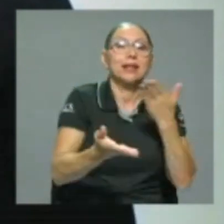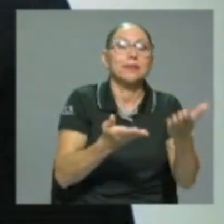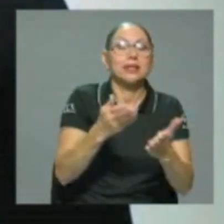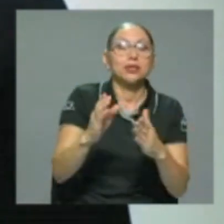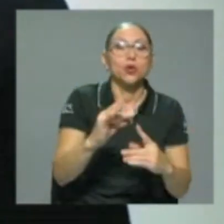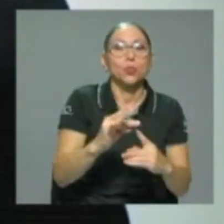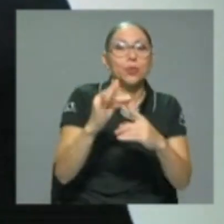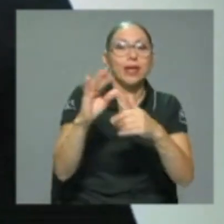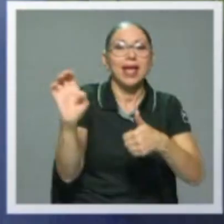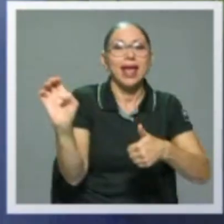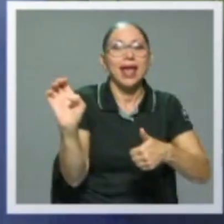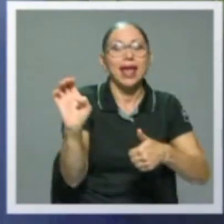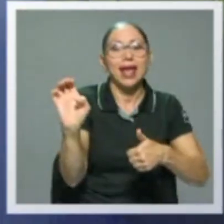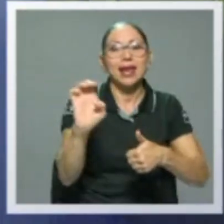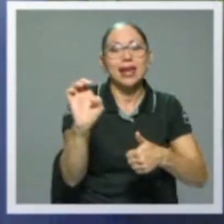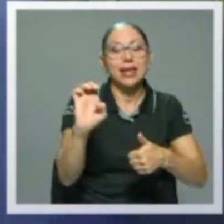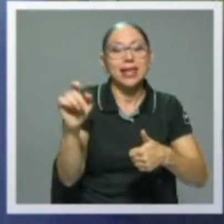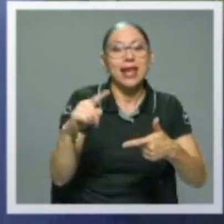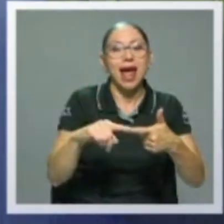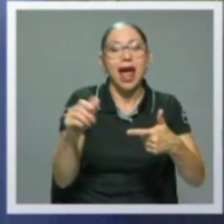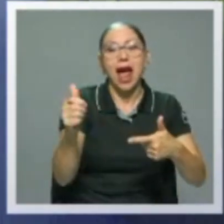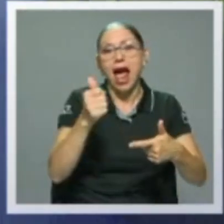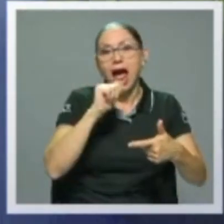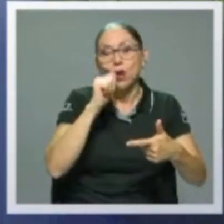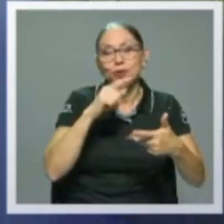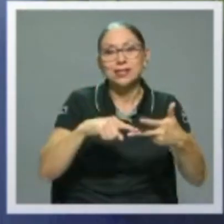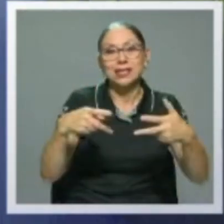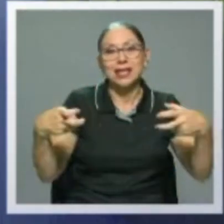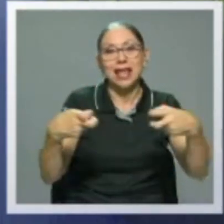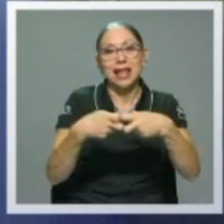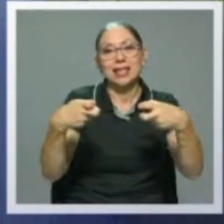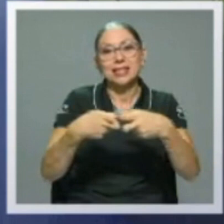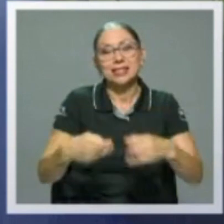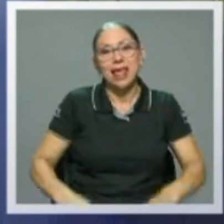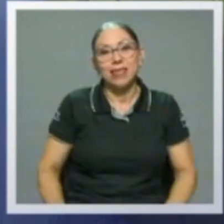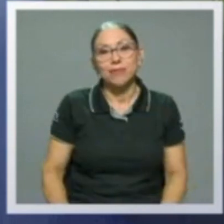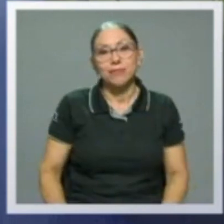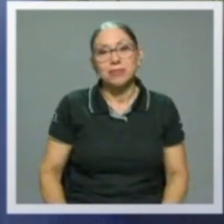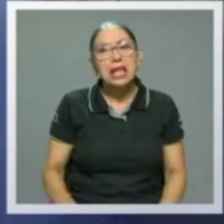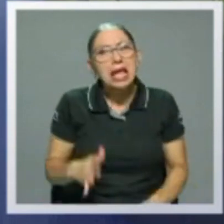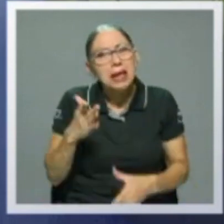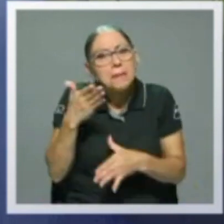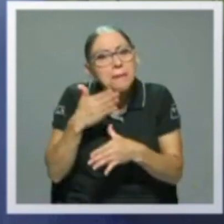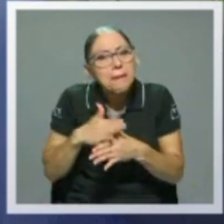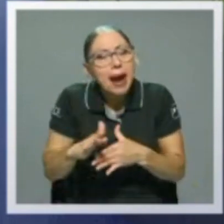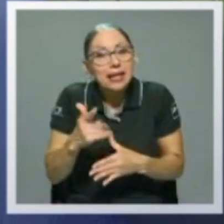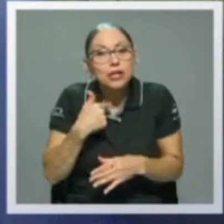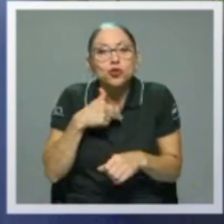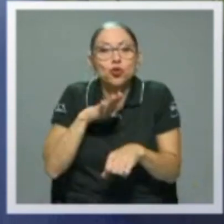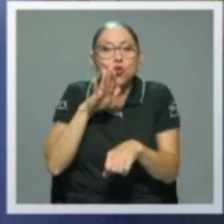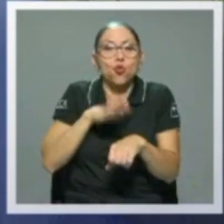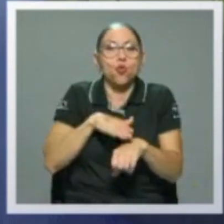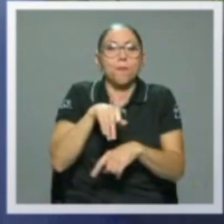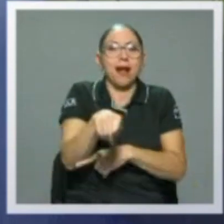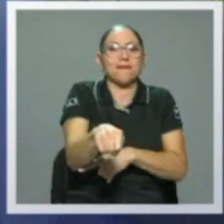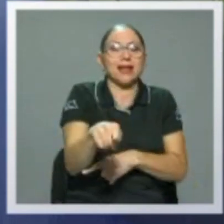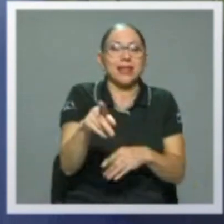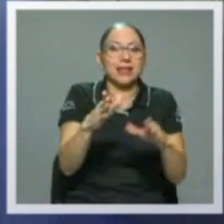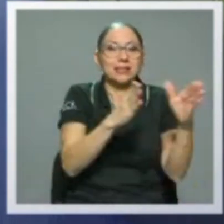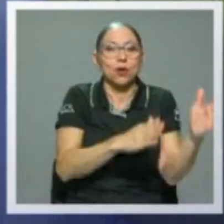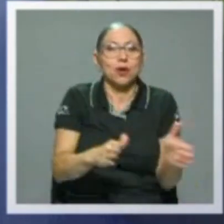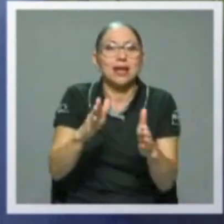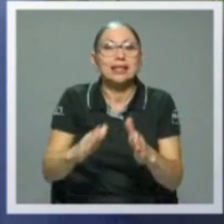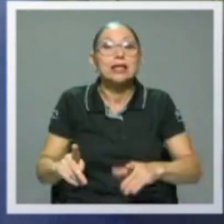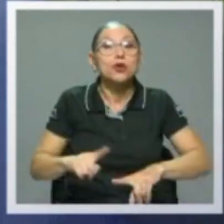y electricidad. Bueno, yo soy culpable en parte de esa organización, pero con el paso